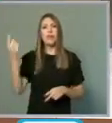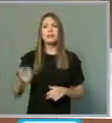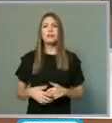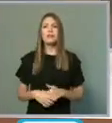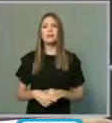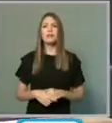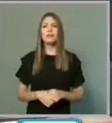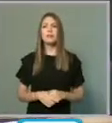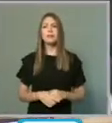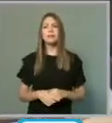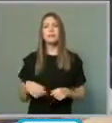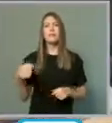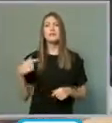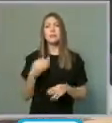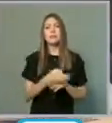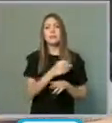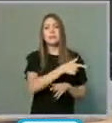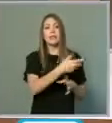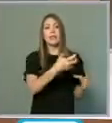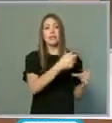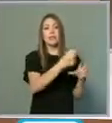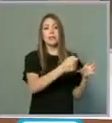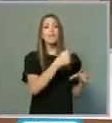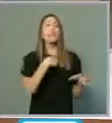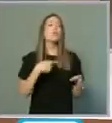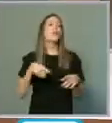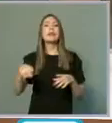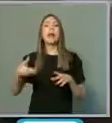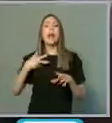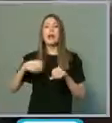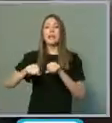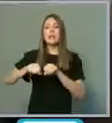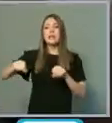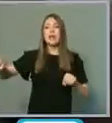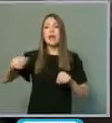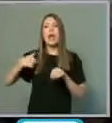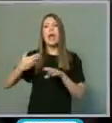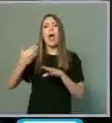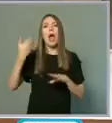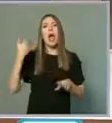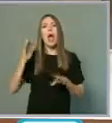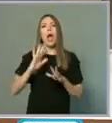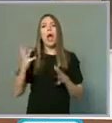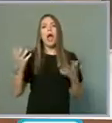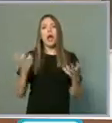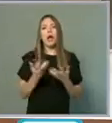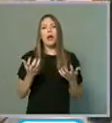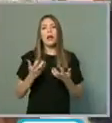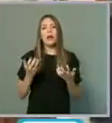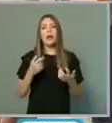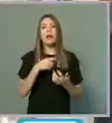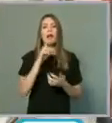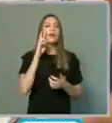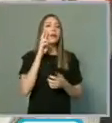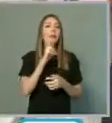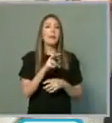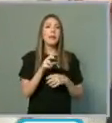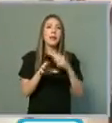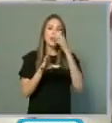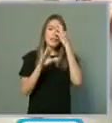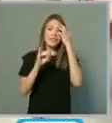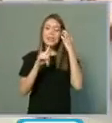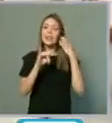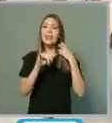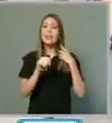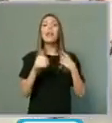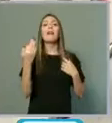lado, yo me voy directamente para acá en un sartén. Yo ya tengo una mezcla previamente hecha. En el caso de Cintia se dio cuenta que le falta humedad, entonces le